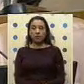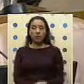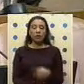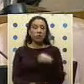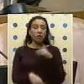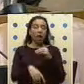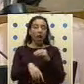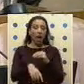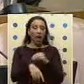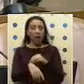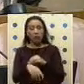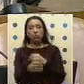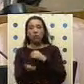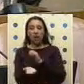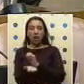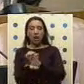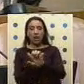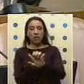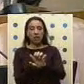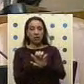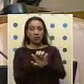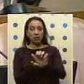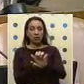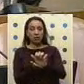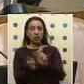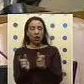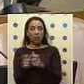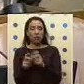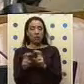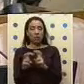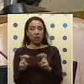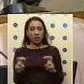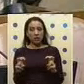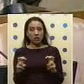anuncio que está el rechazo a esta comisión investigadora